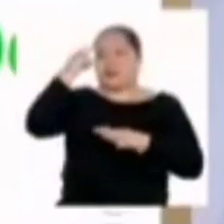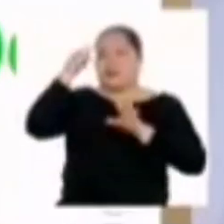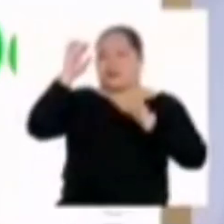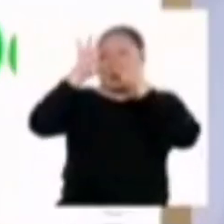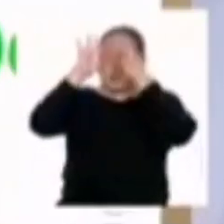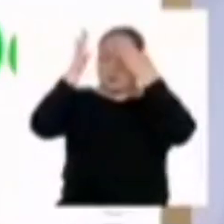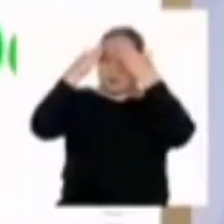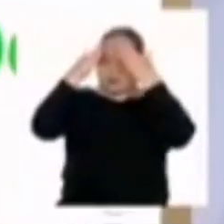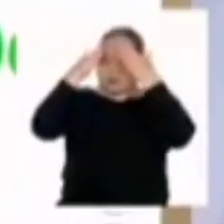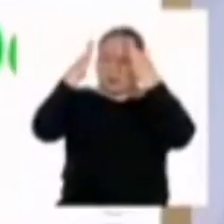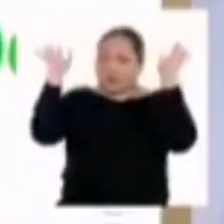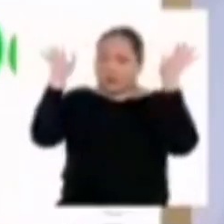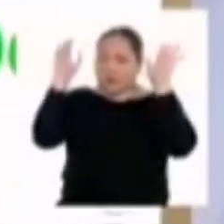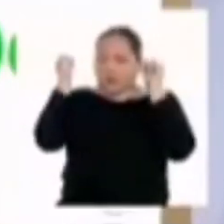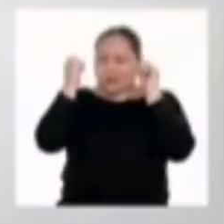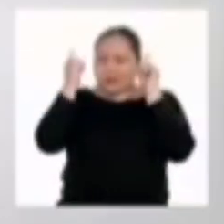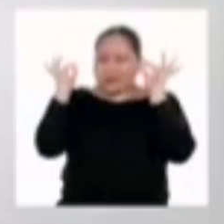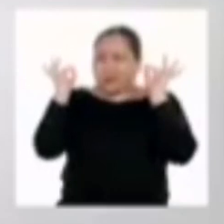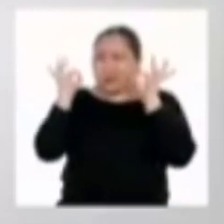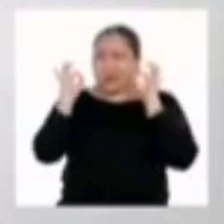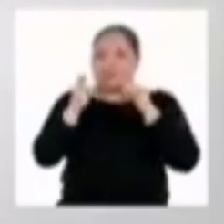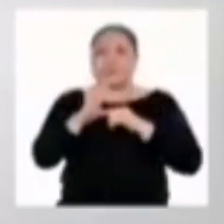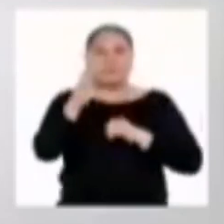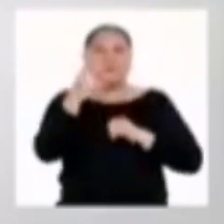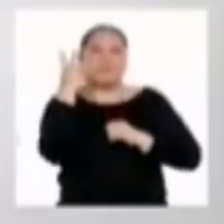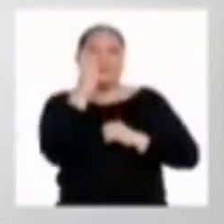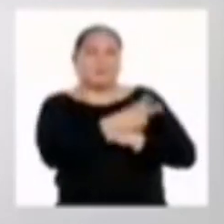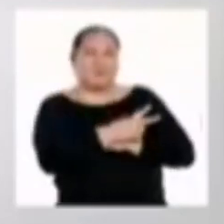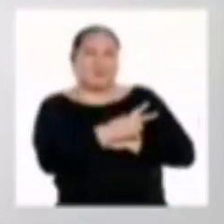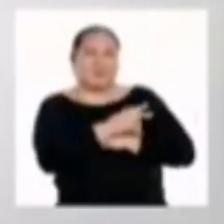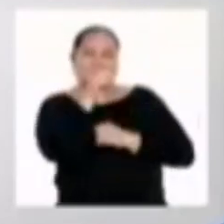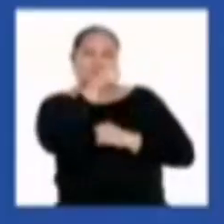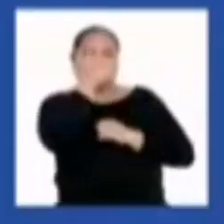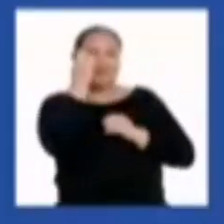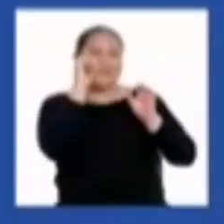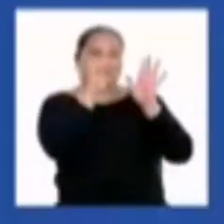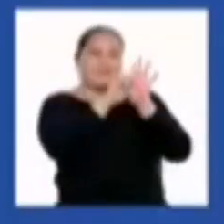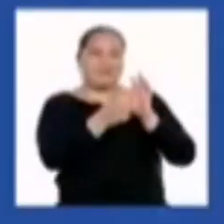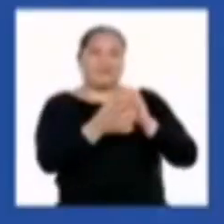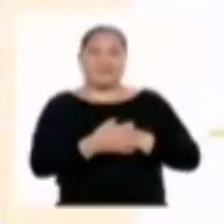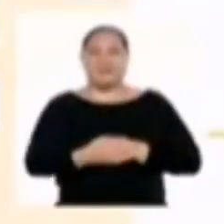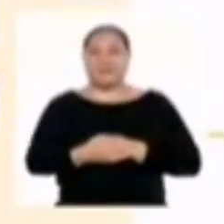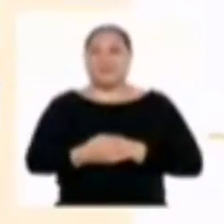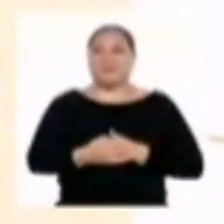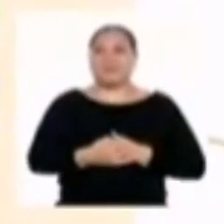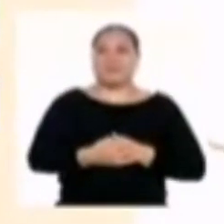por algún hueco de mi cerebro porque no entendí. Mejor miremos el siguiente ejemplo.